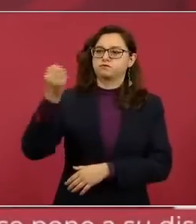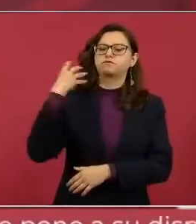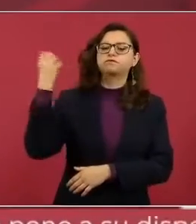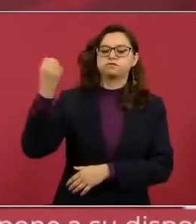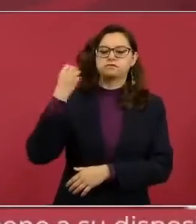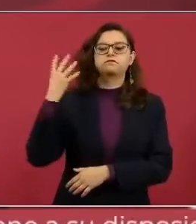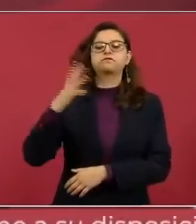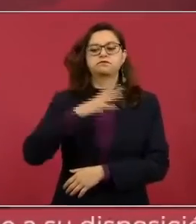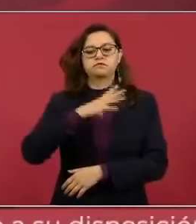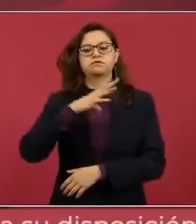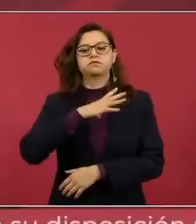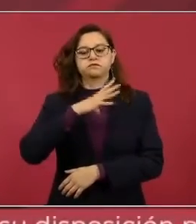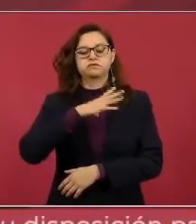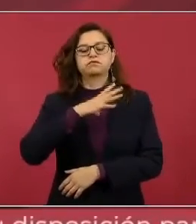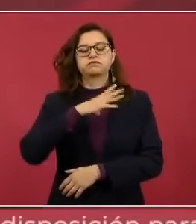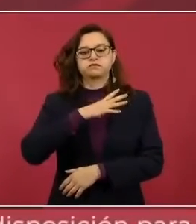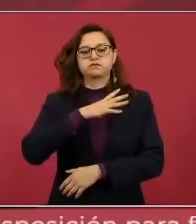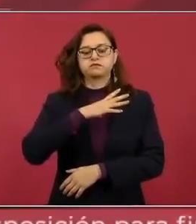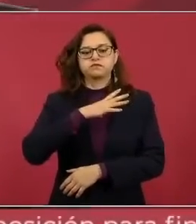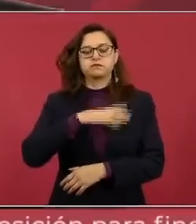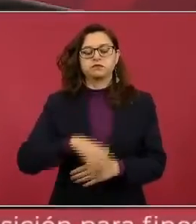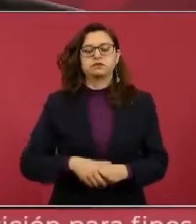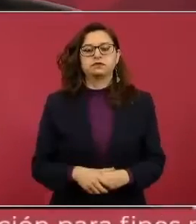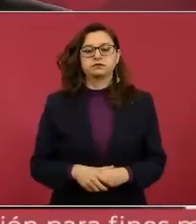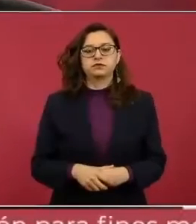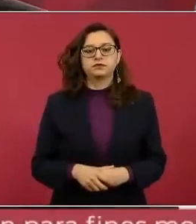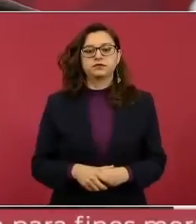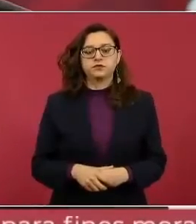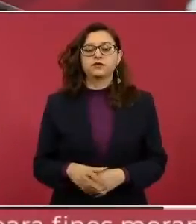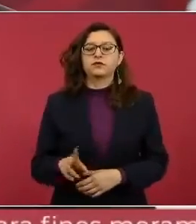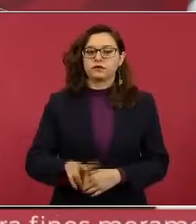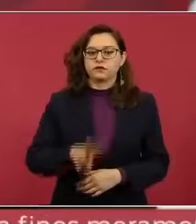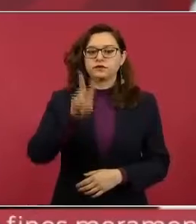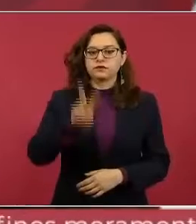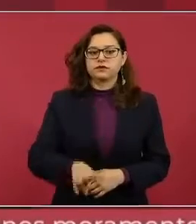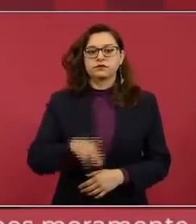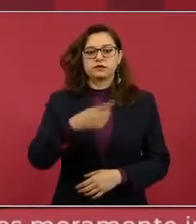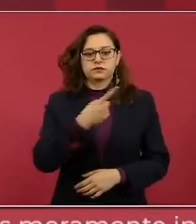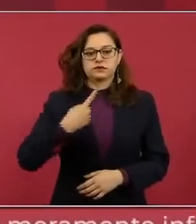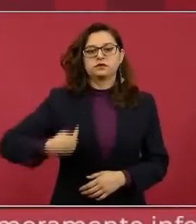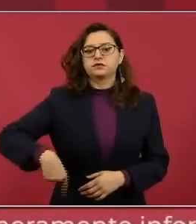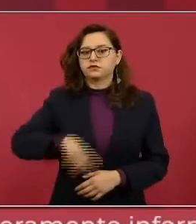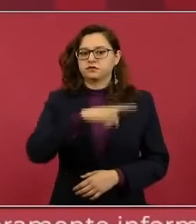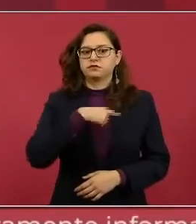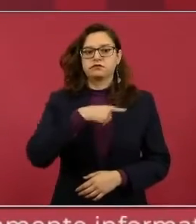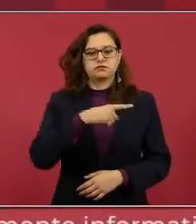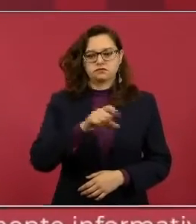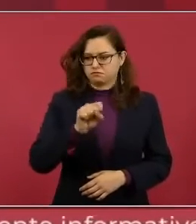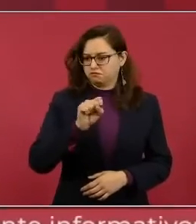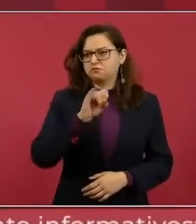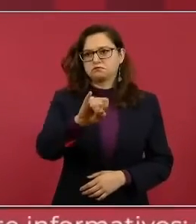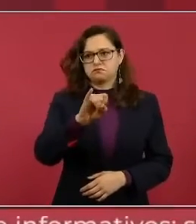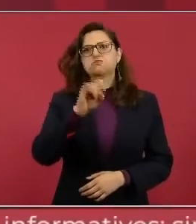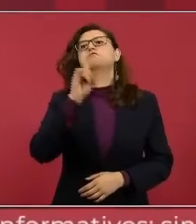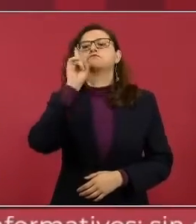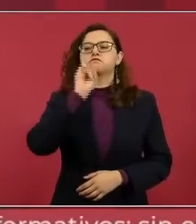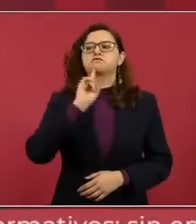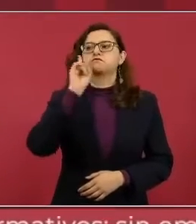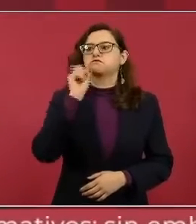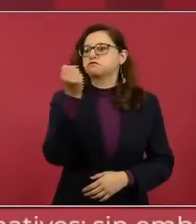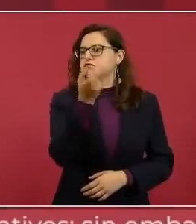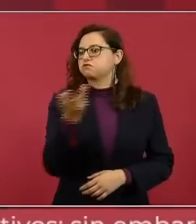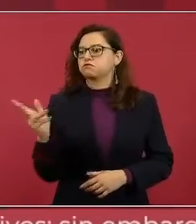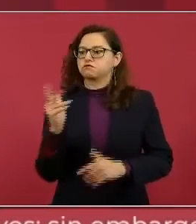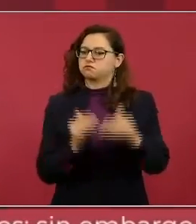que estamos a favor de la igualdad de las mujeres en todos